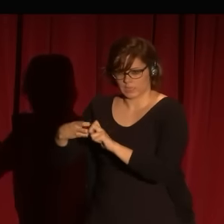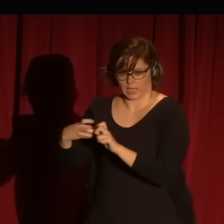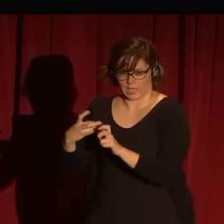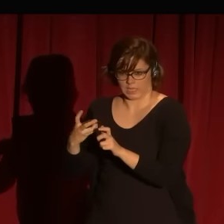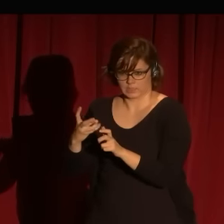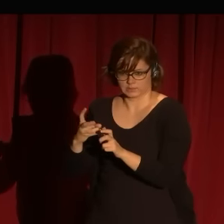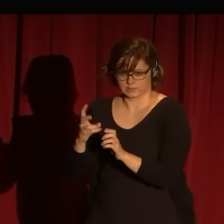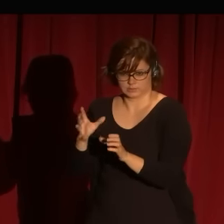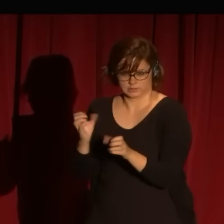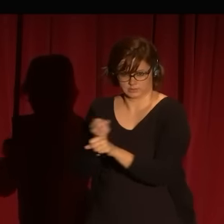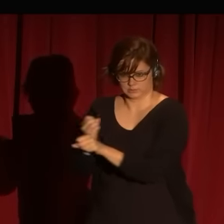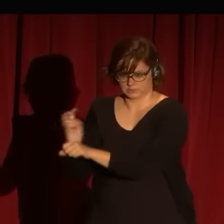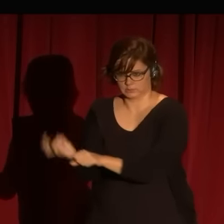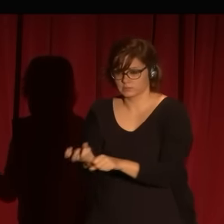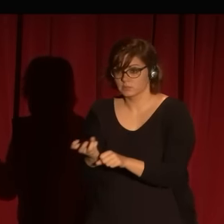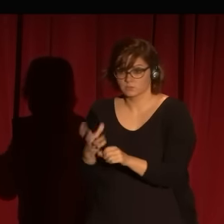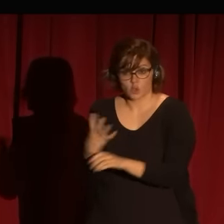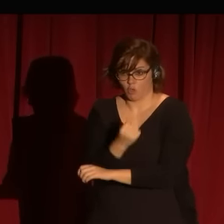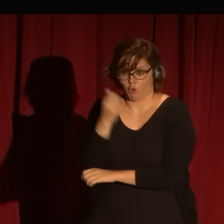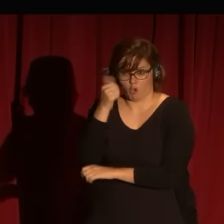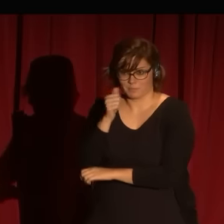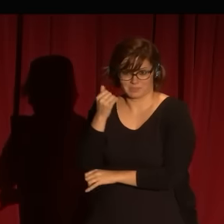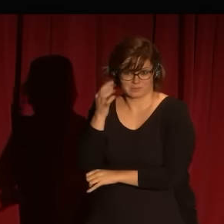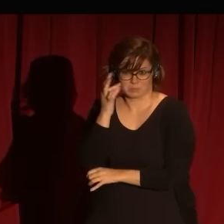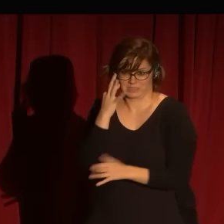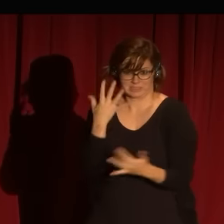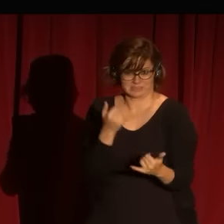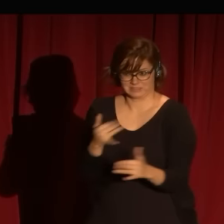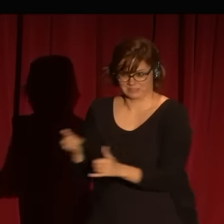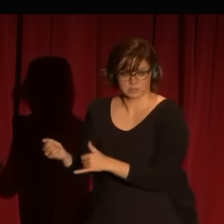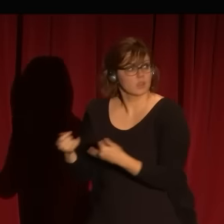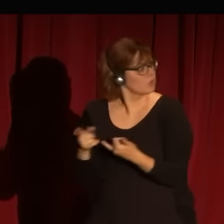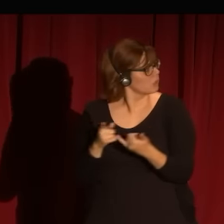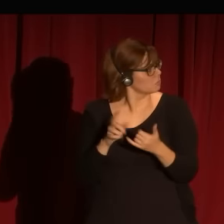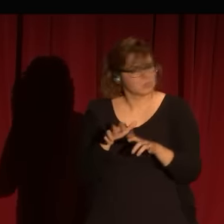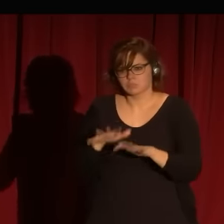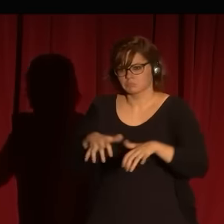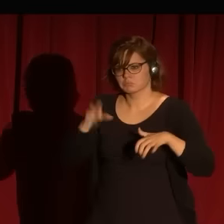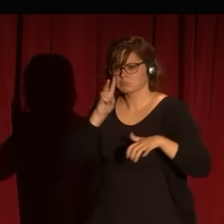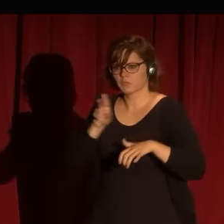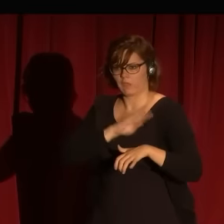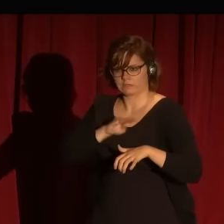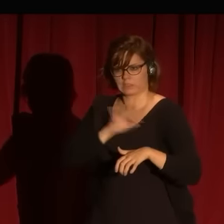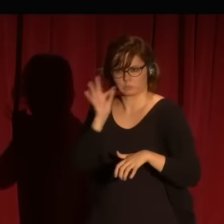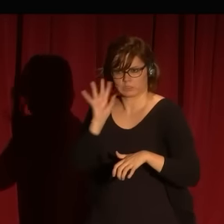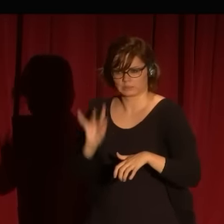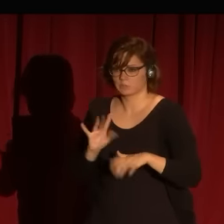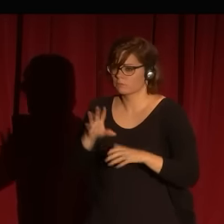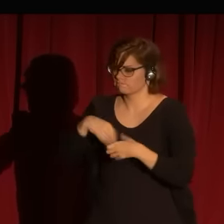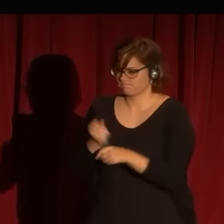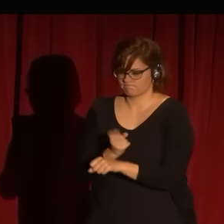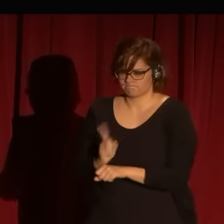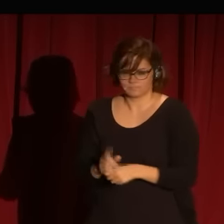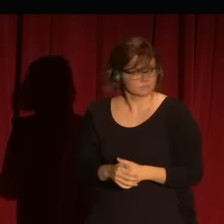son hombres no hay ninguna mujer y sin embargo entre el público que está mirando sí que vemos a bastantes mujeres aquí os